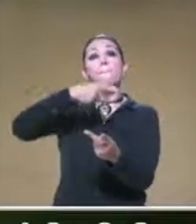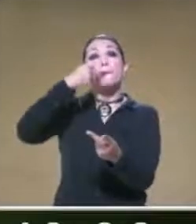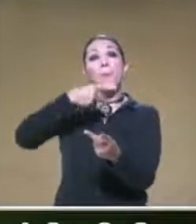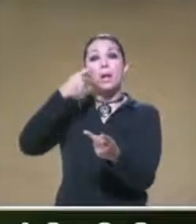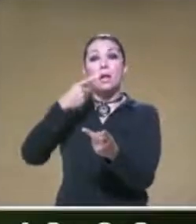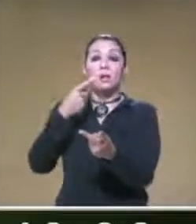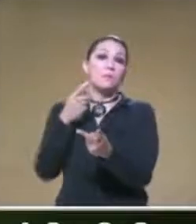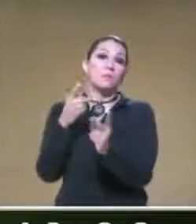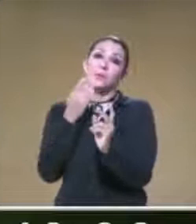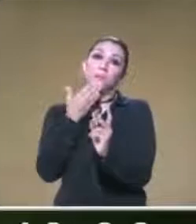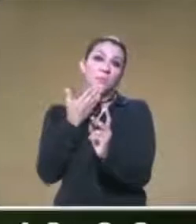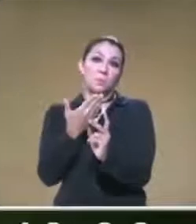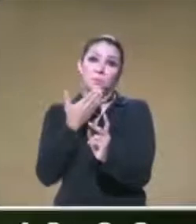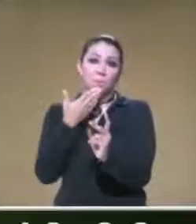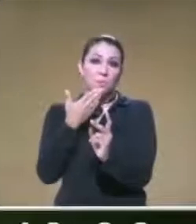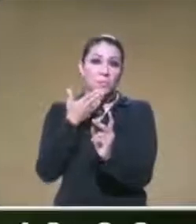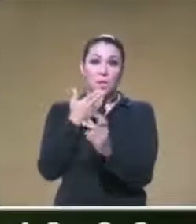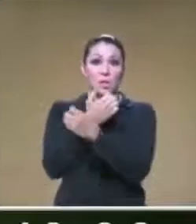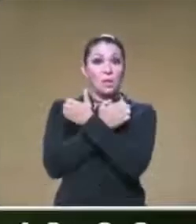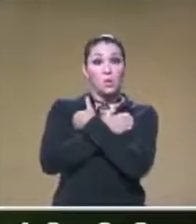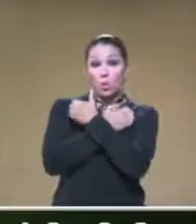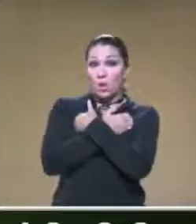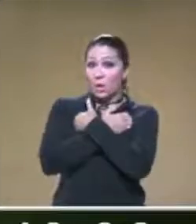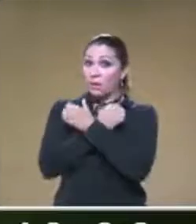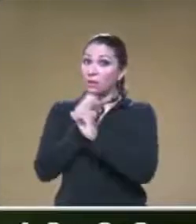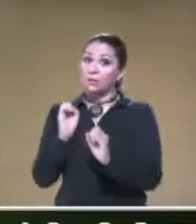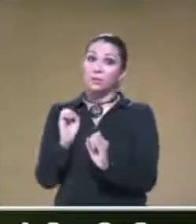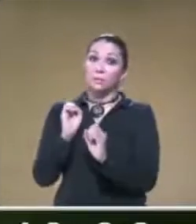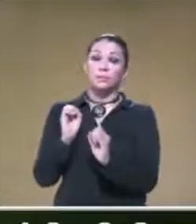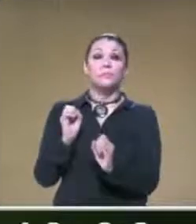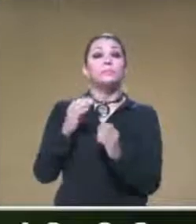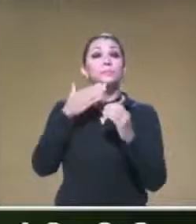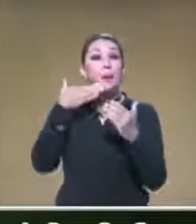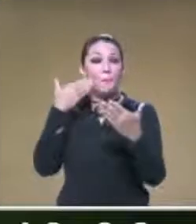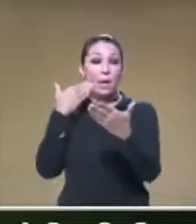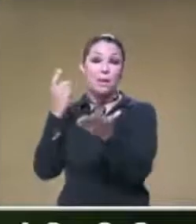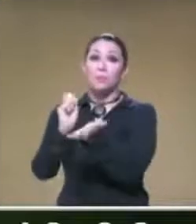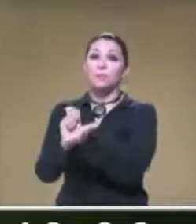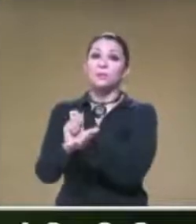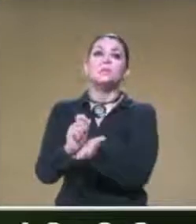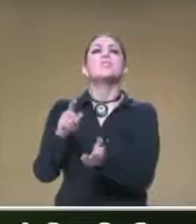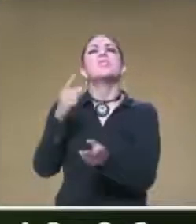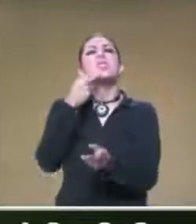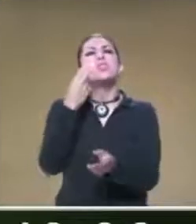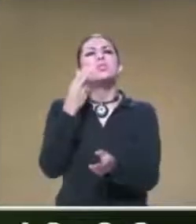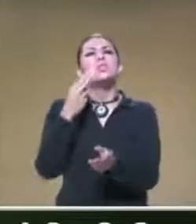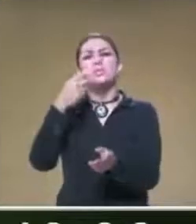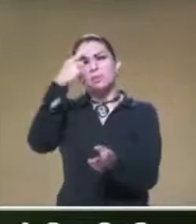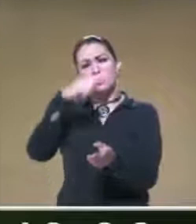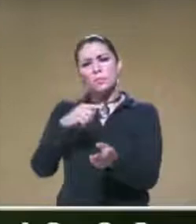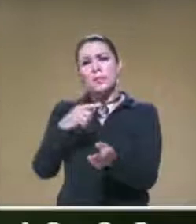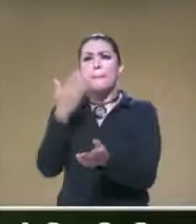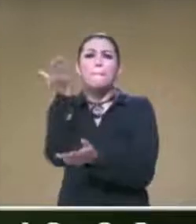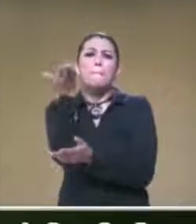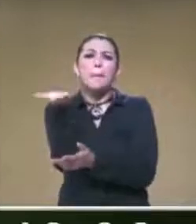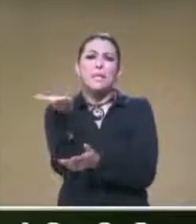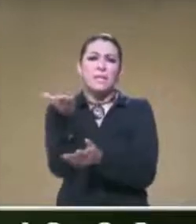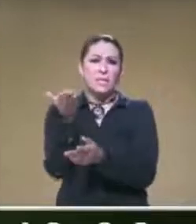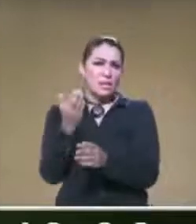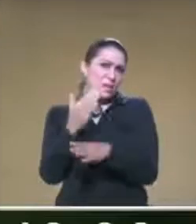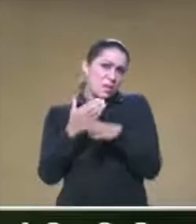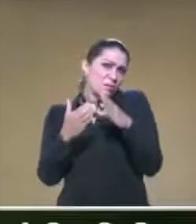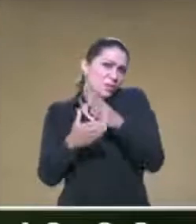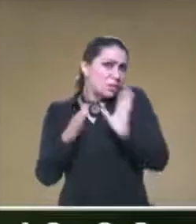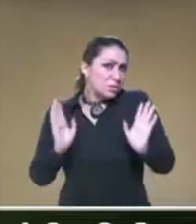de cortesía. ¿Para qué nos sirve? Principalmente sirve para solicitar algo. Puede ser una beca, puede ser un